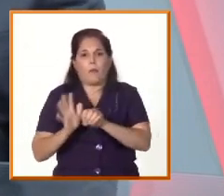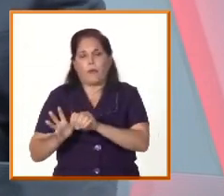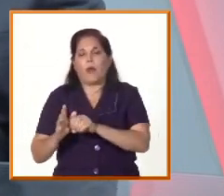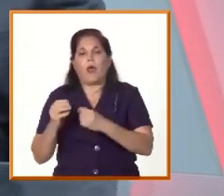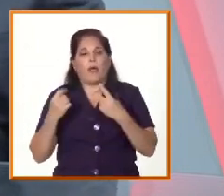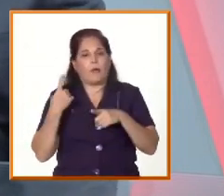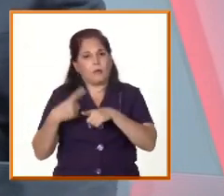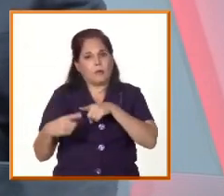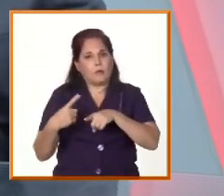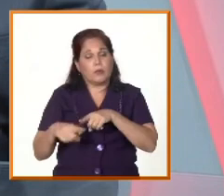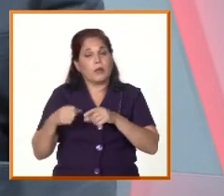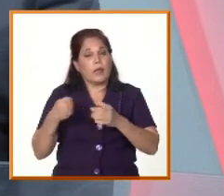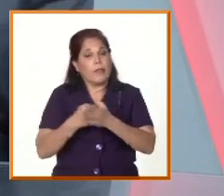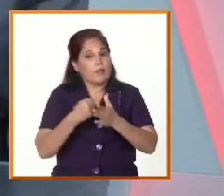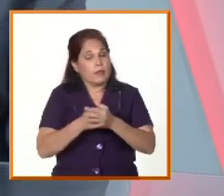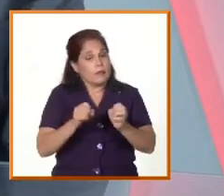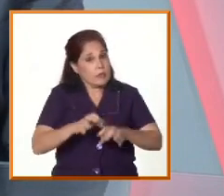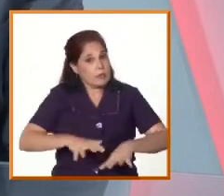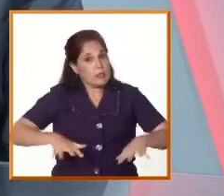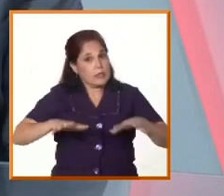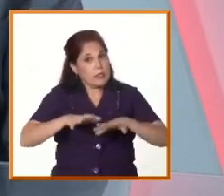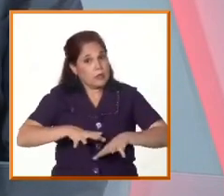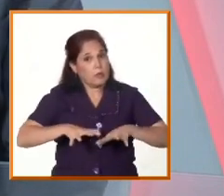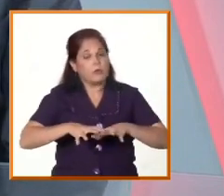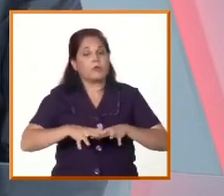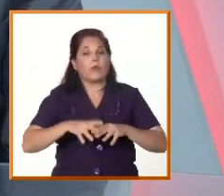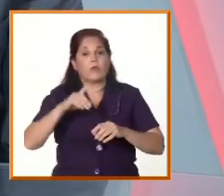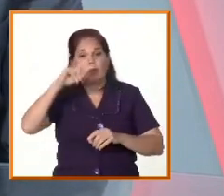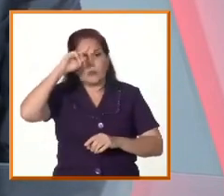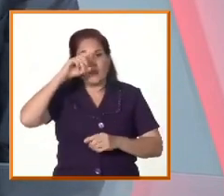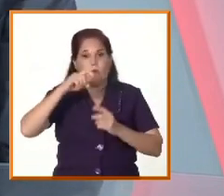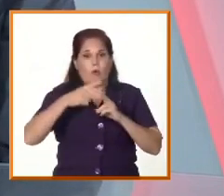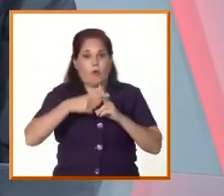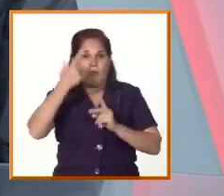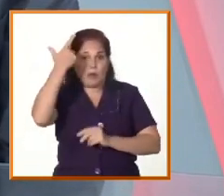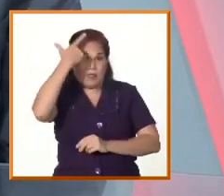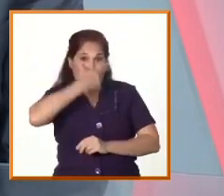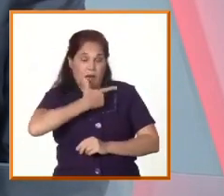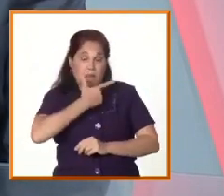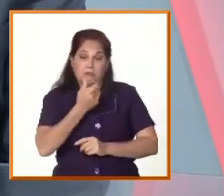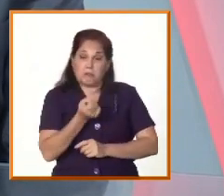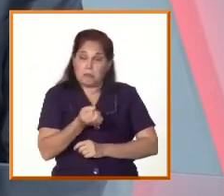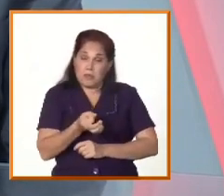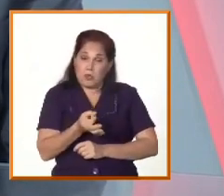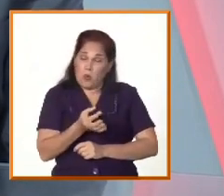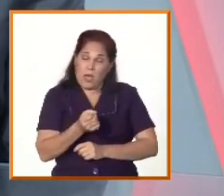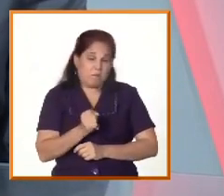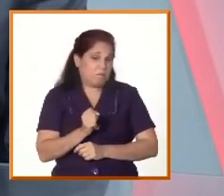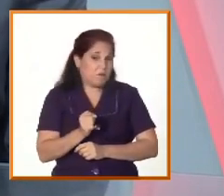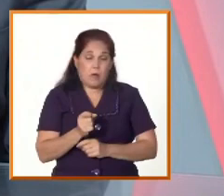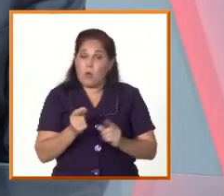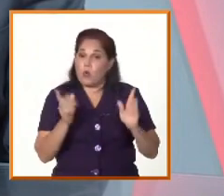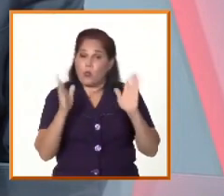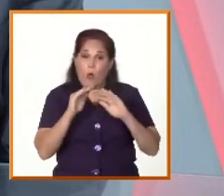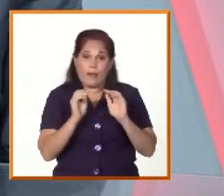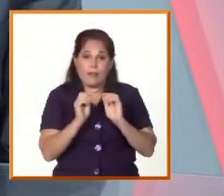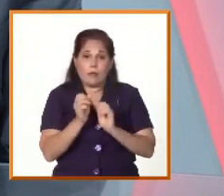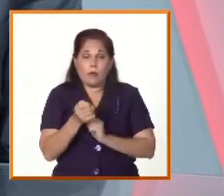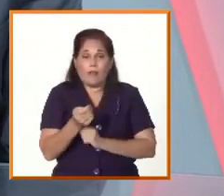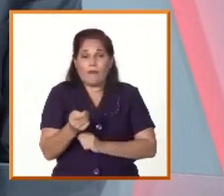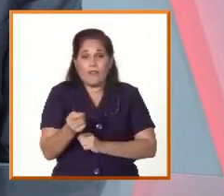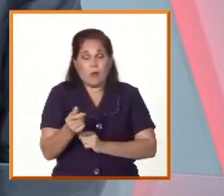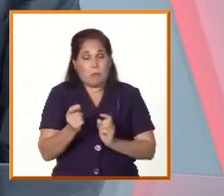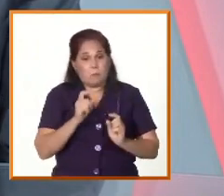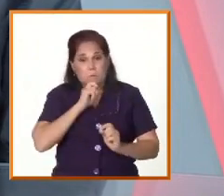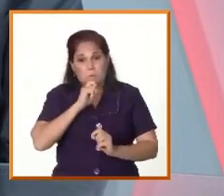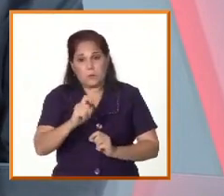y estamos enfrentados en situación compleja con los derivados de la soya hay muy bajos inventario de frijol de soy en el país se ha convertido en los últimos años